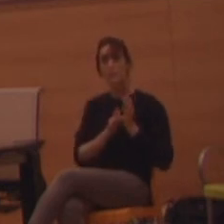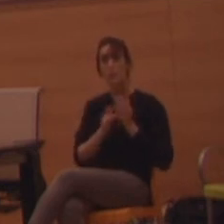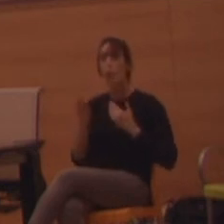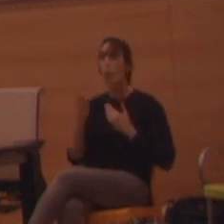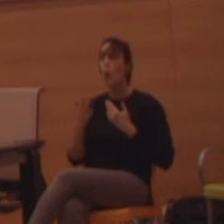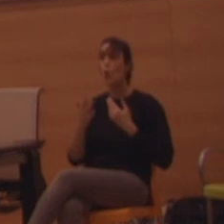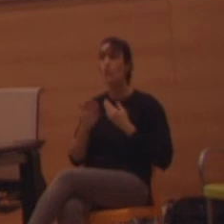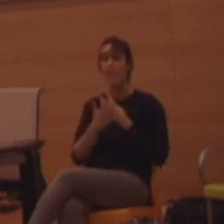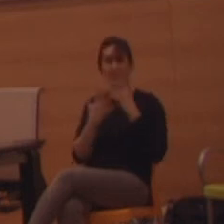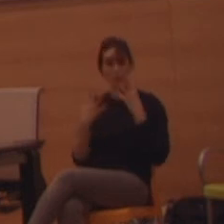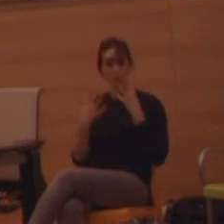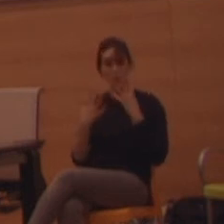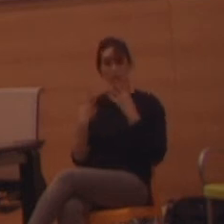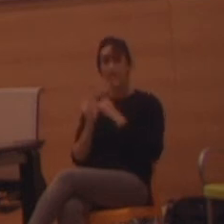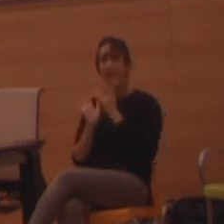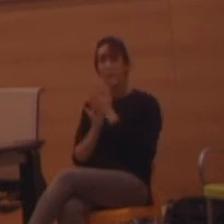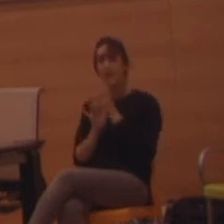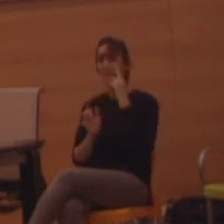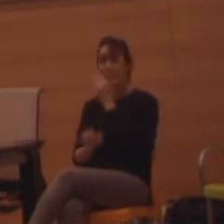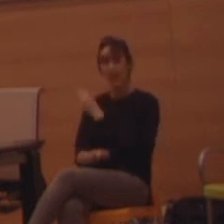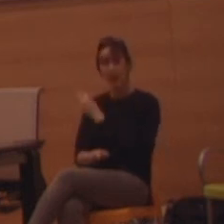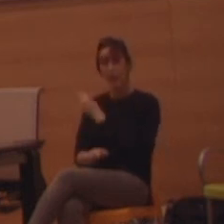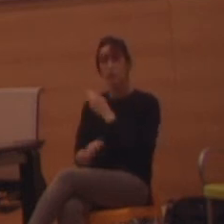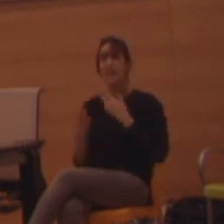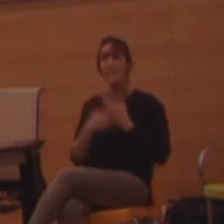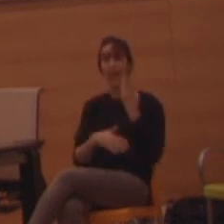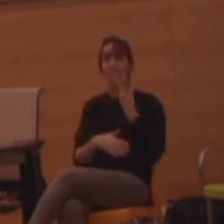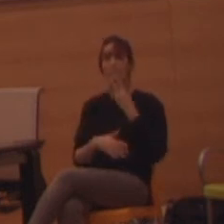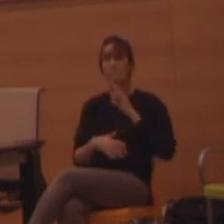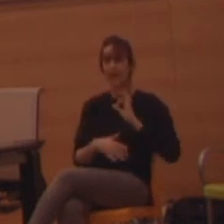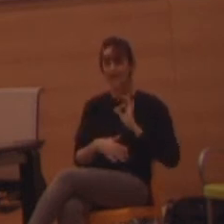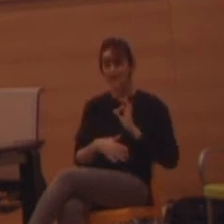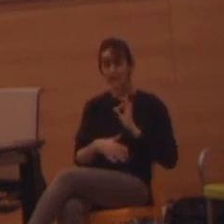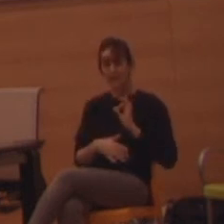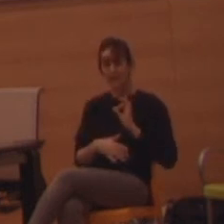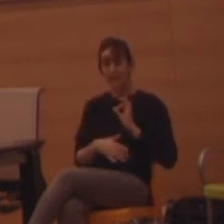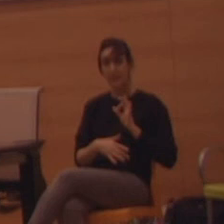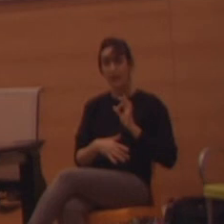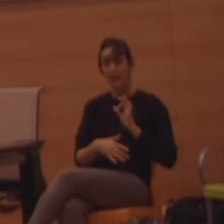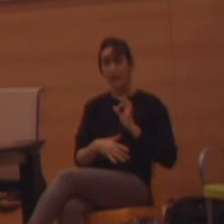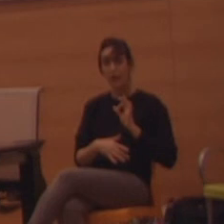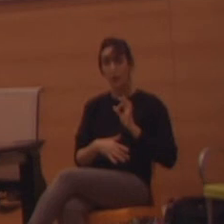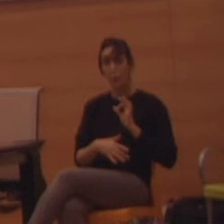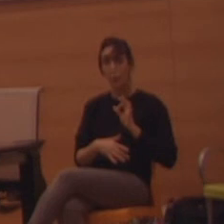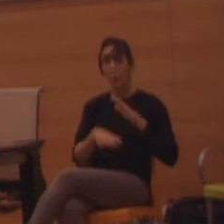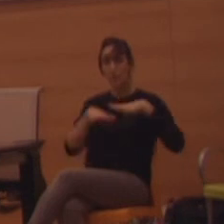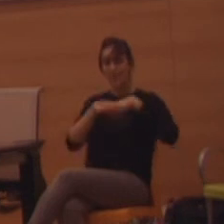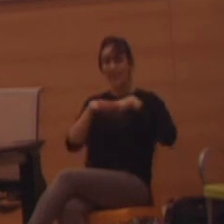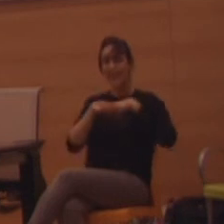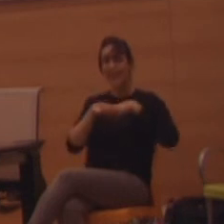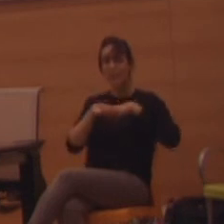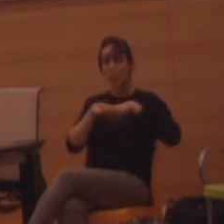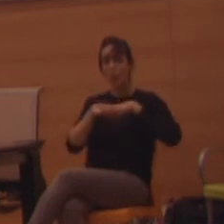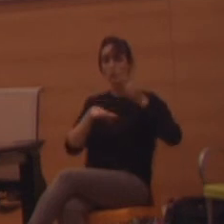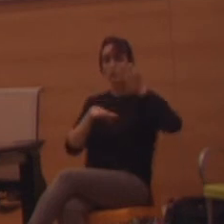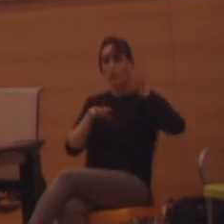El 19 de abril tenía la lesión en esas circunstancias. El 20 se le hizo un injerto y a los 4